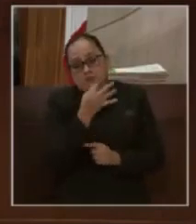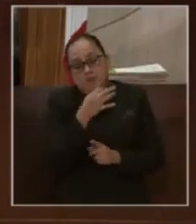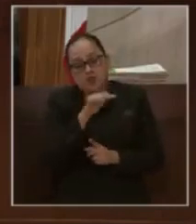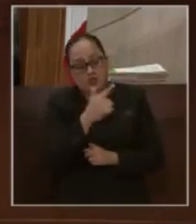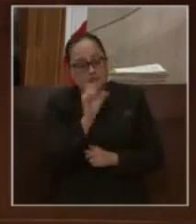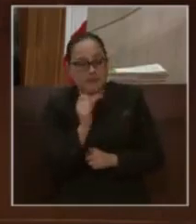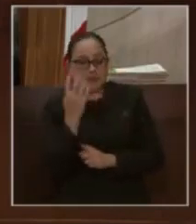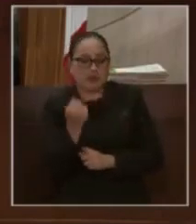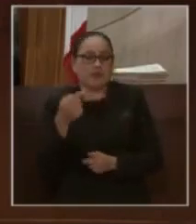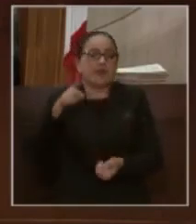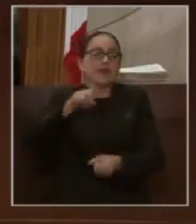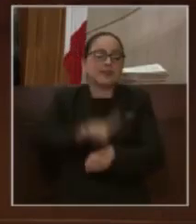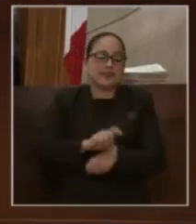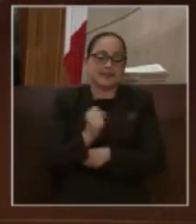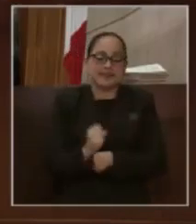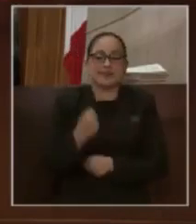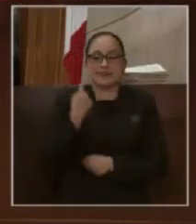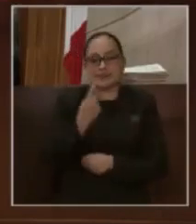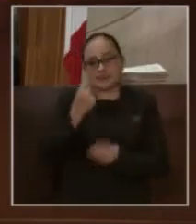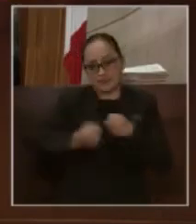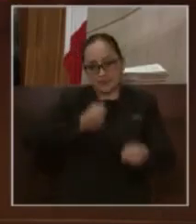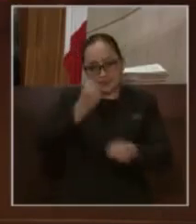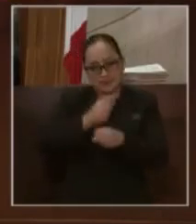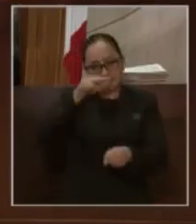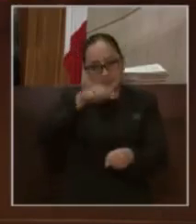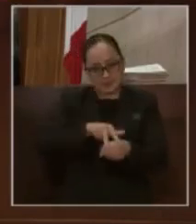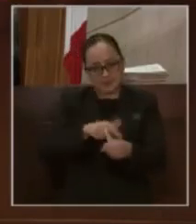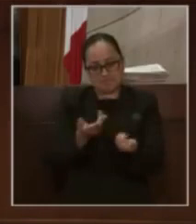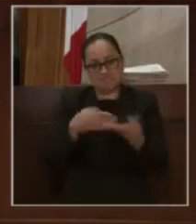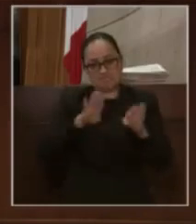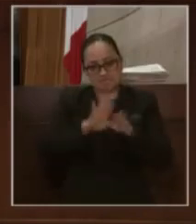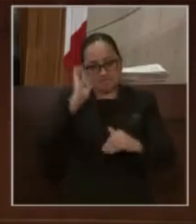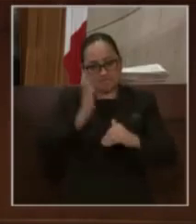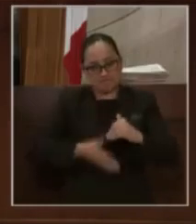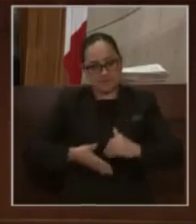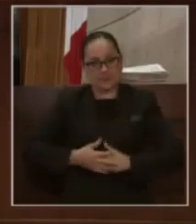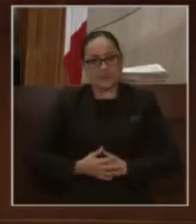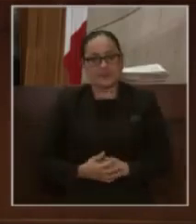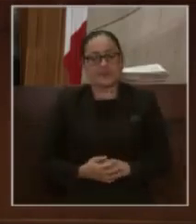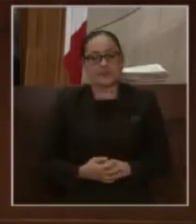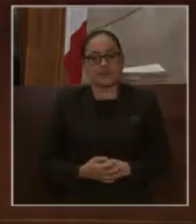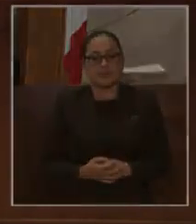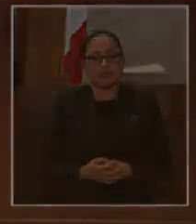0:09 del 1 de septiembre de 2018, se da por concluida.